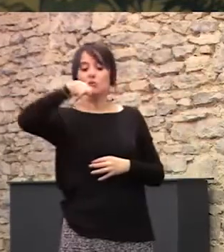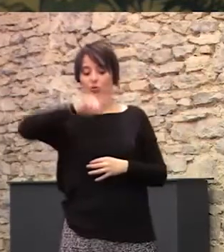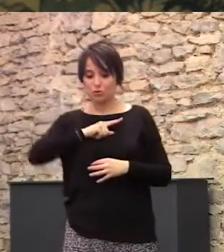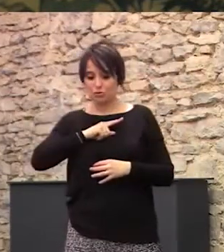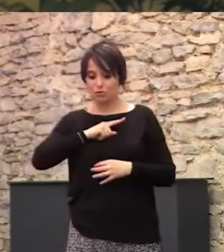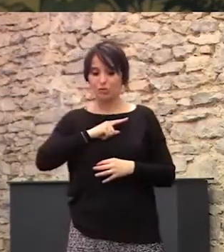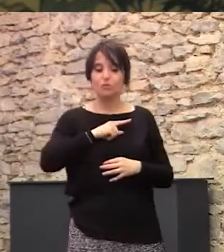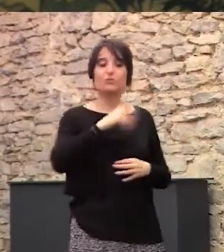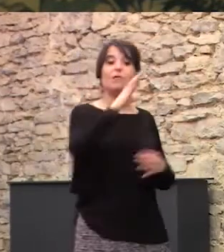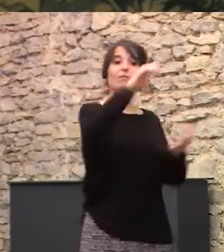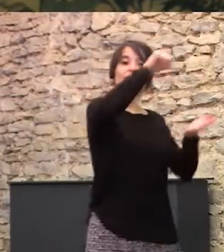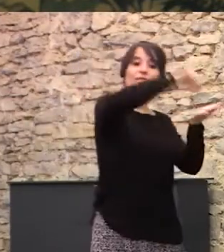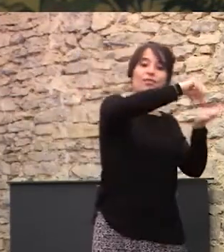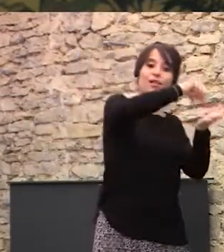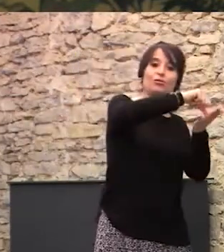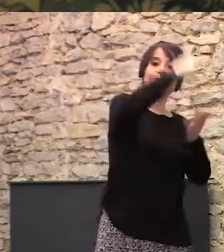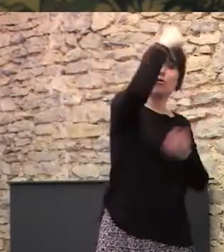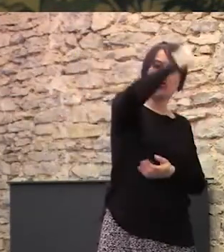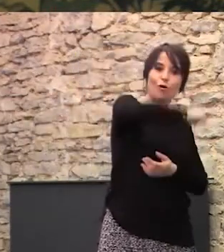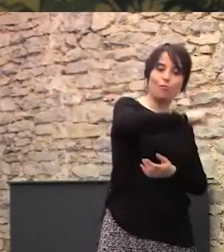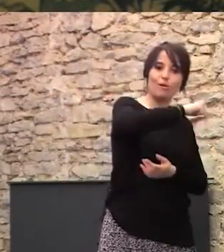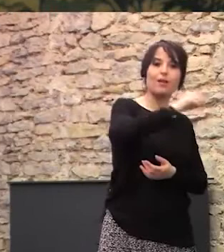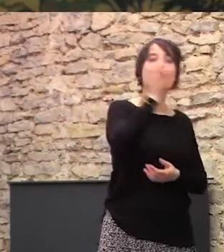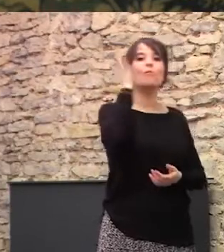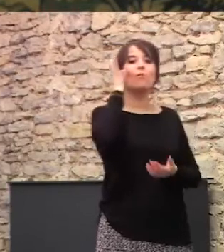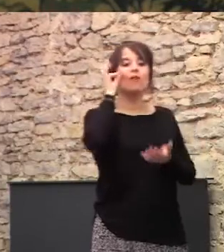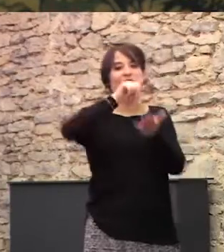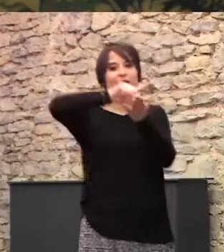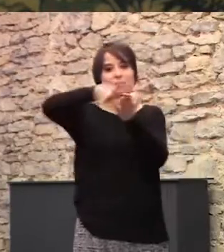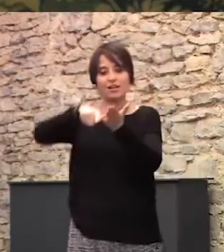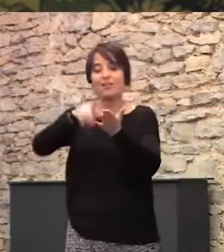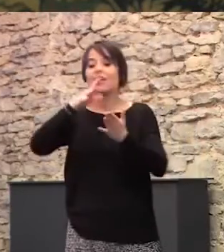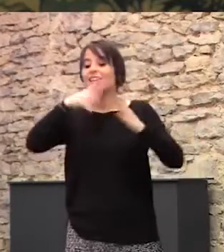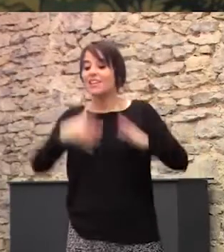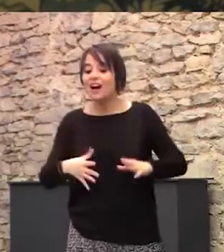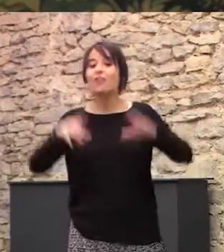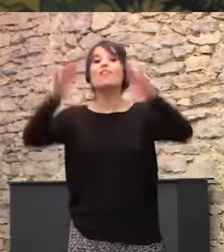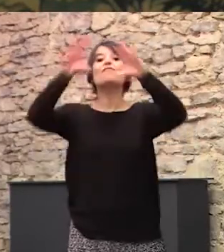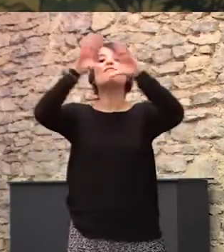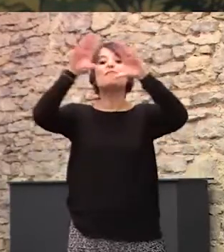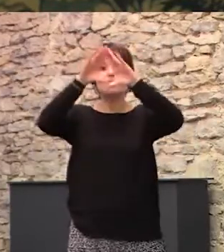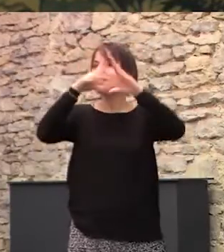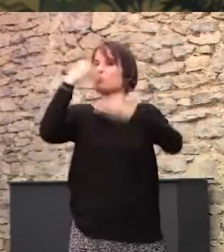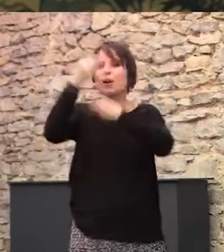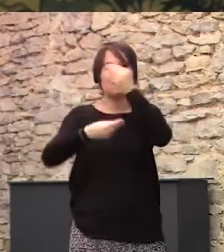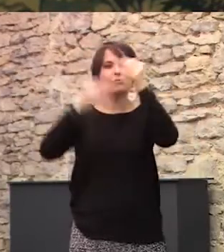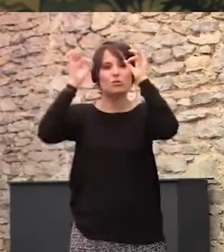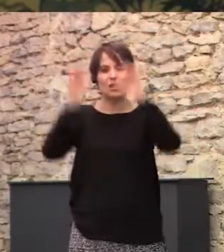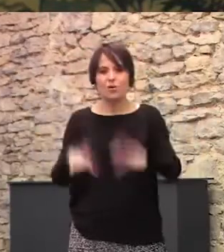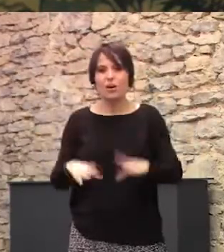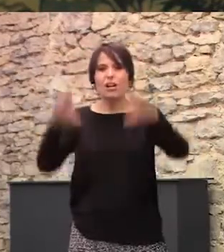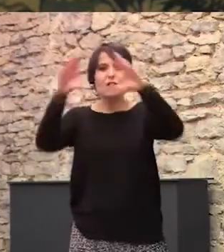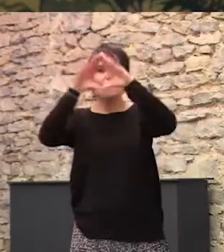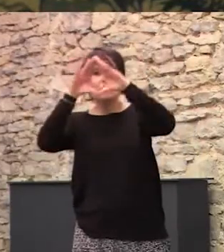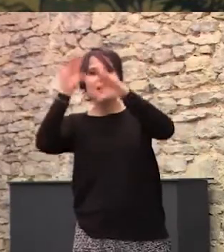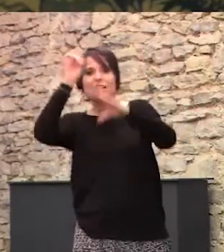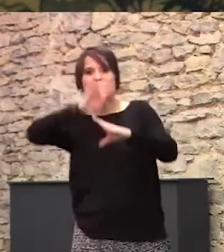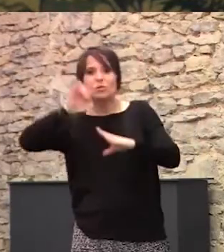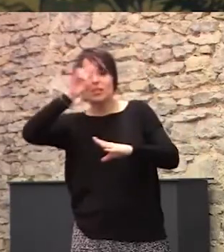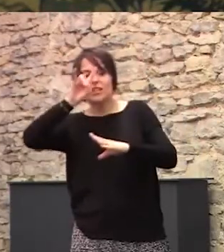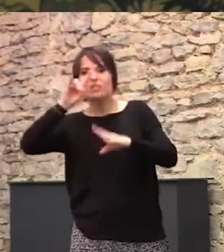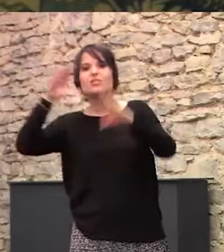las mujeres la periferia. ¿Y ahora qué hacemos dentro del feminismo? El título, feminismos periféricos, feminismos negros y feminismos en el